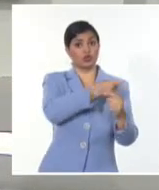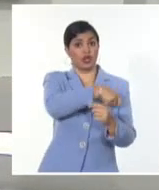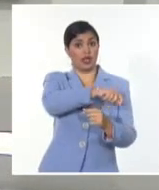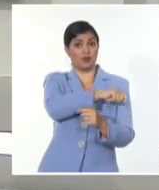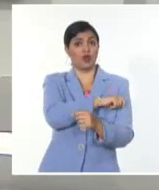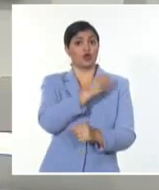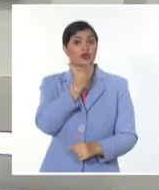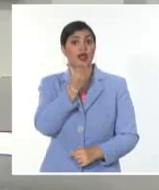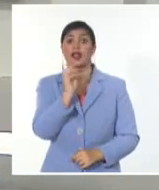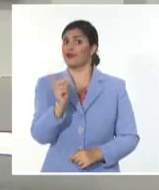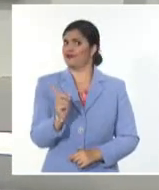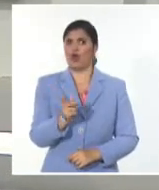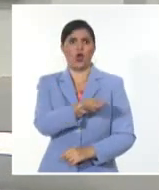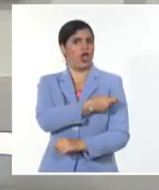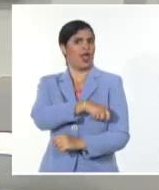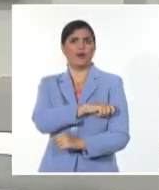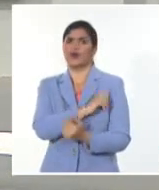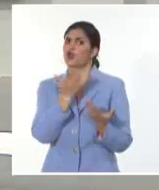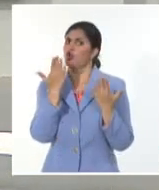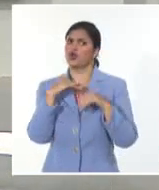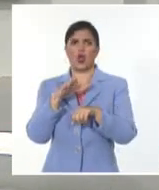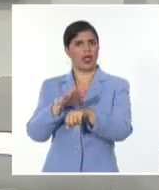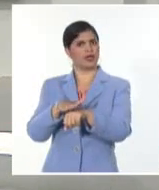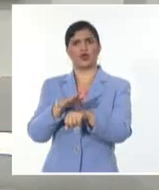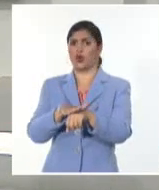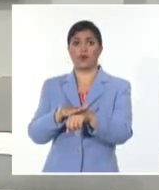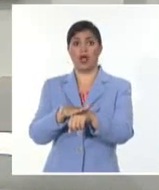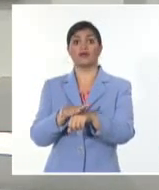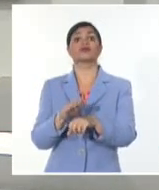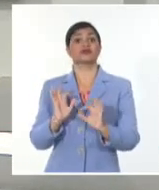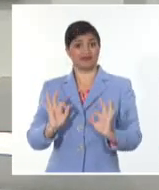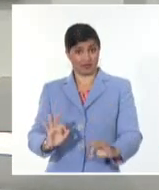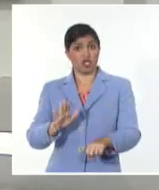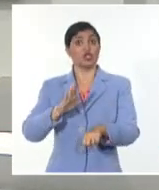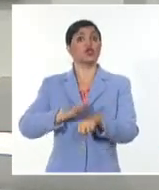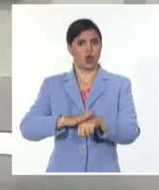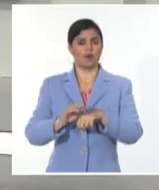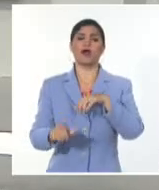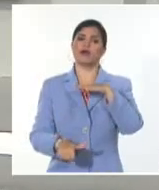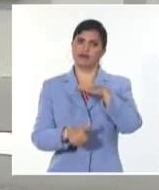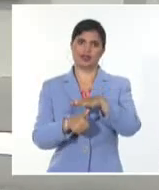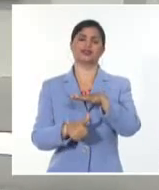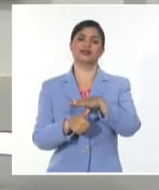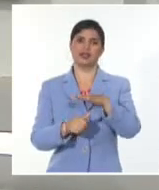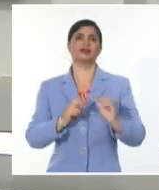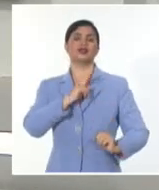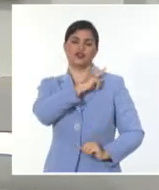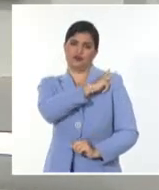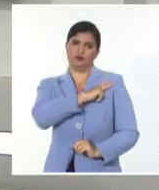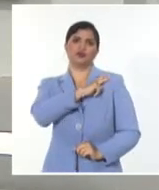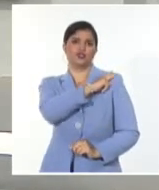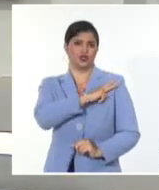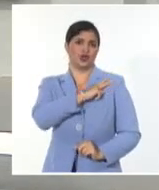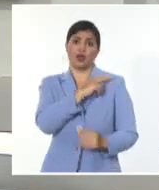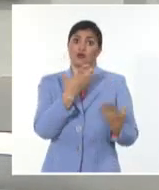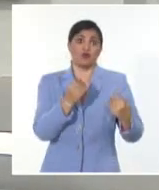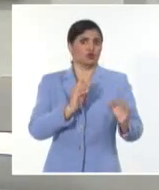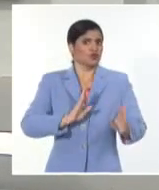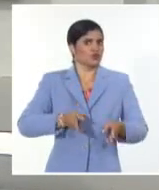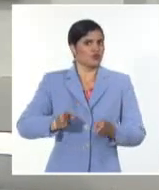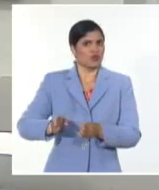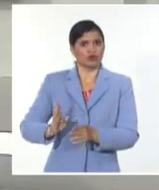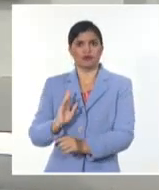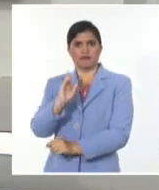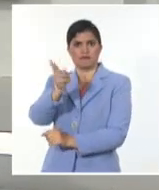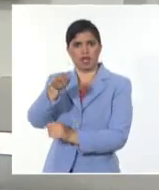israelí, reivindicando así la necesidad de hacer presión para parar la desbordada violencia y el derramamiento de sangre que se ordena desde